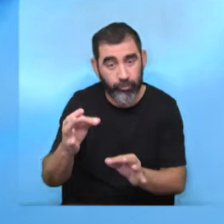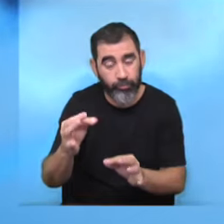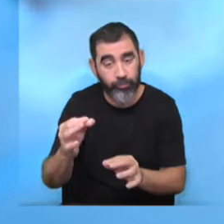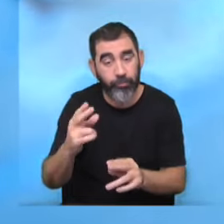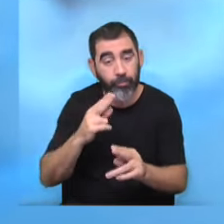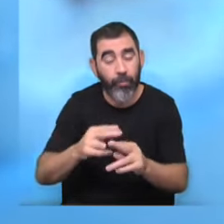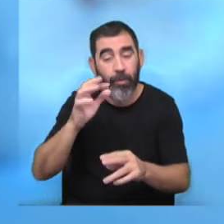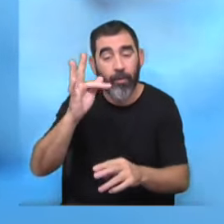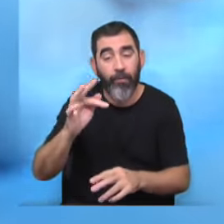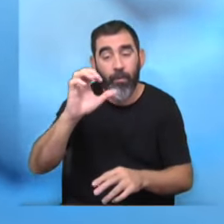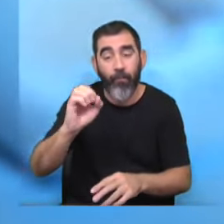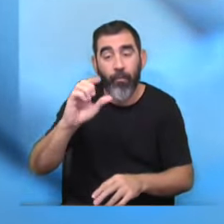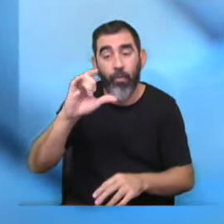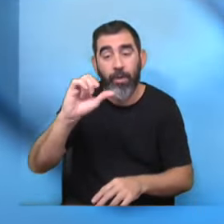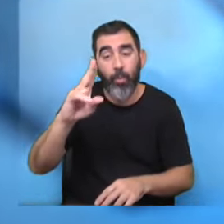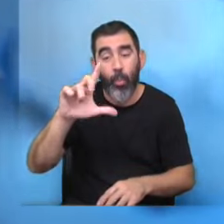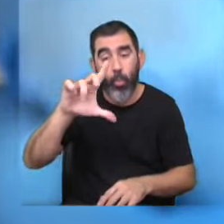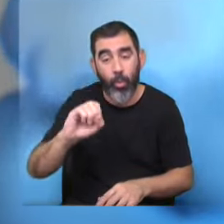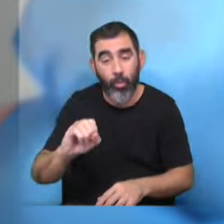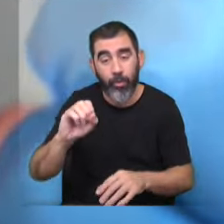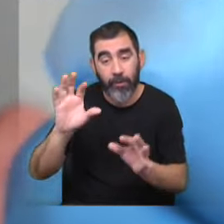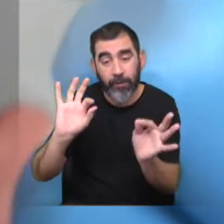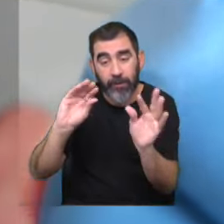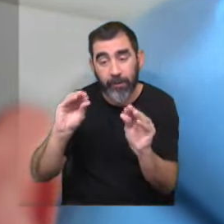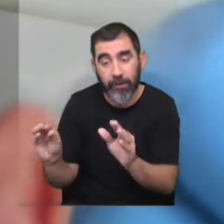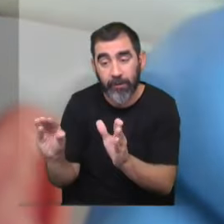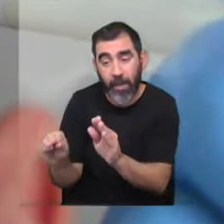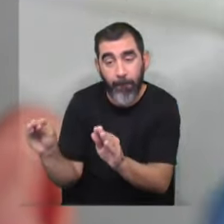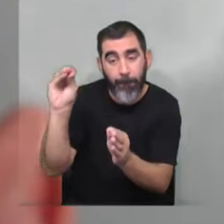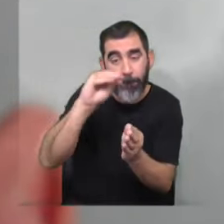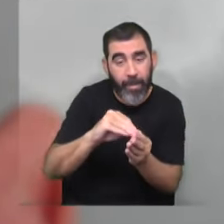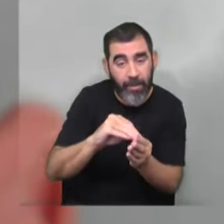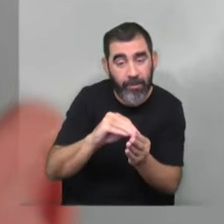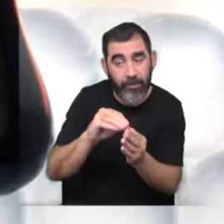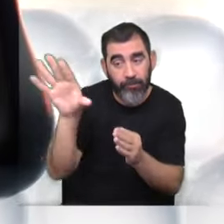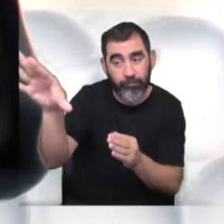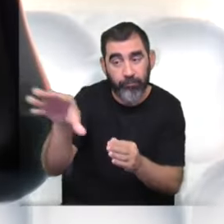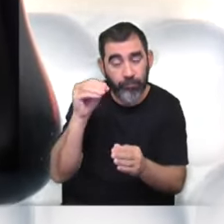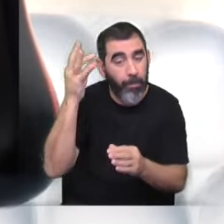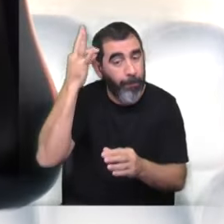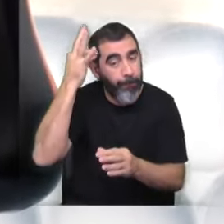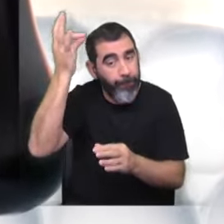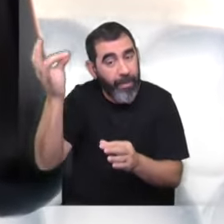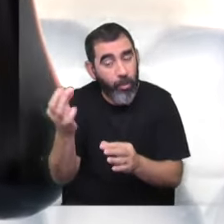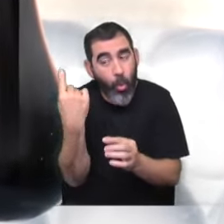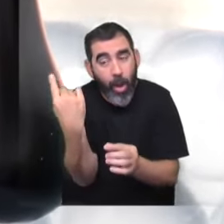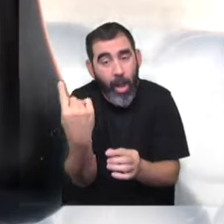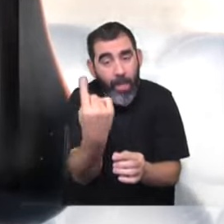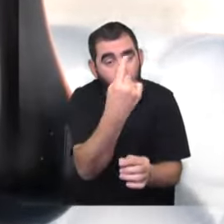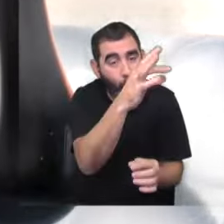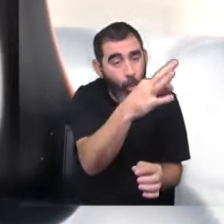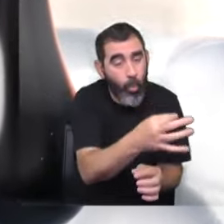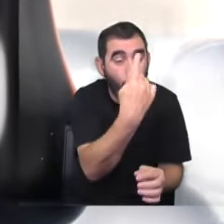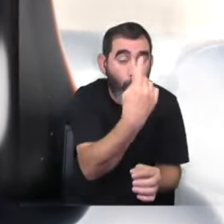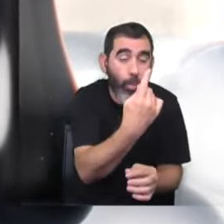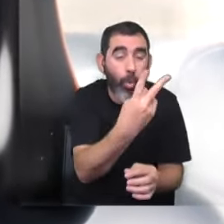llamamos folículo piloso. Nosotros cuando hacemos el trasplante extraemos unidades foliculares, o sea, unidades que son de uno, de